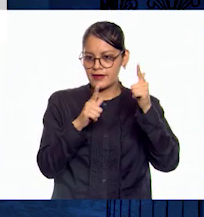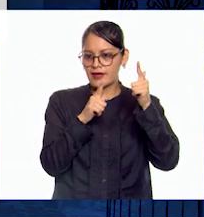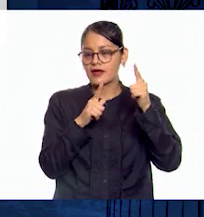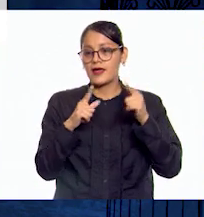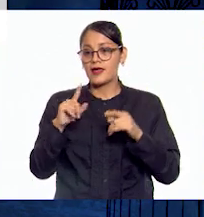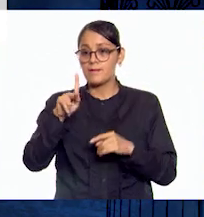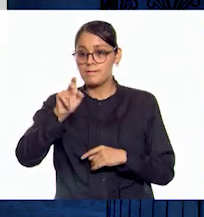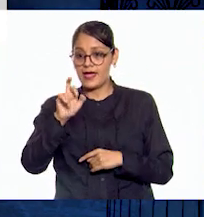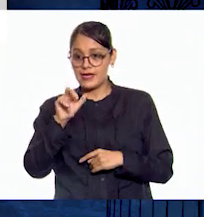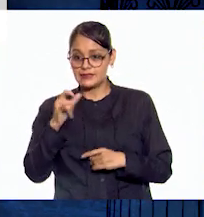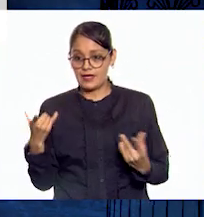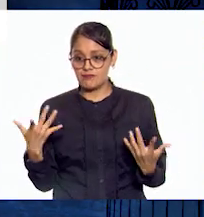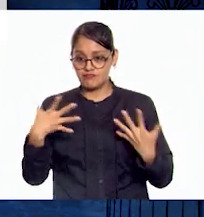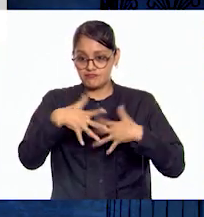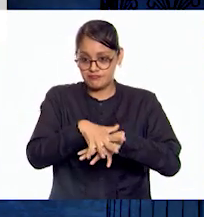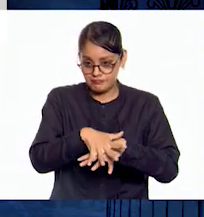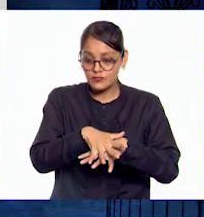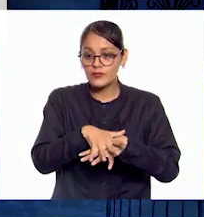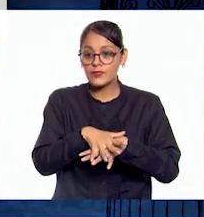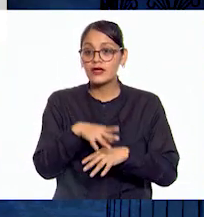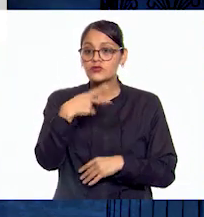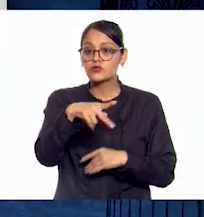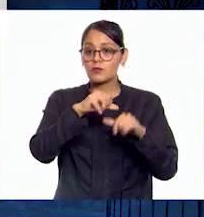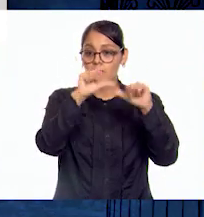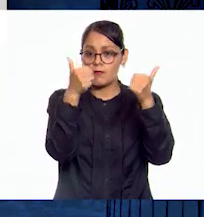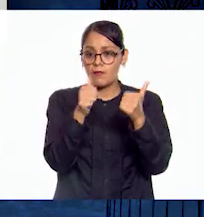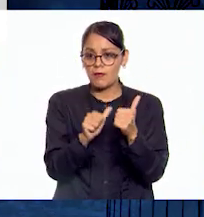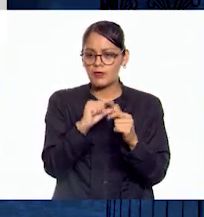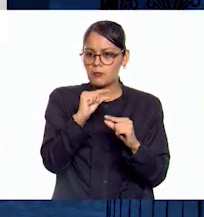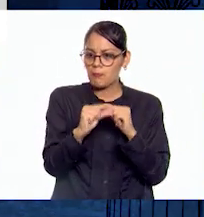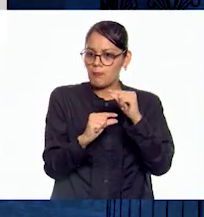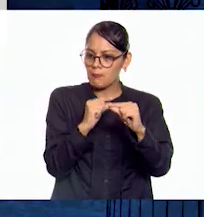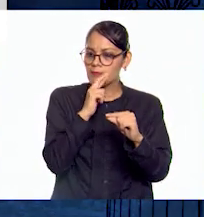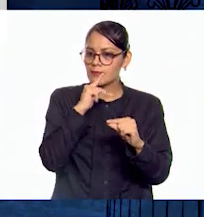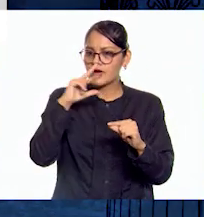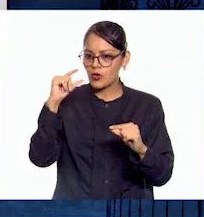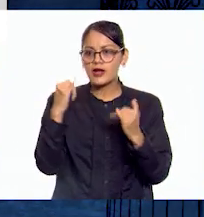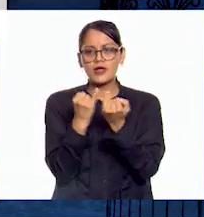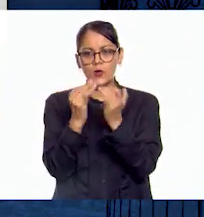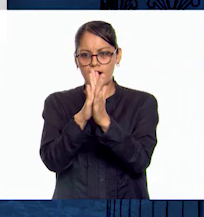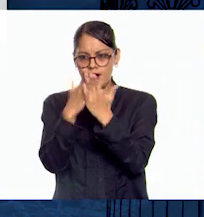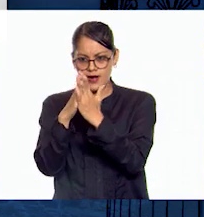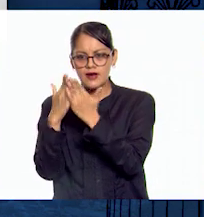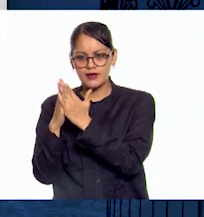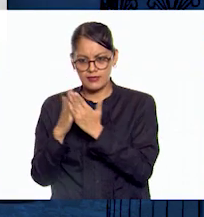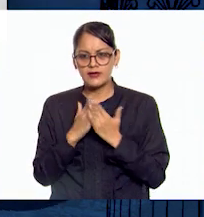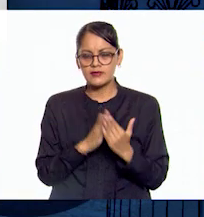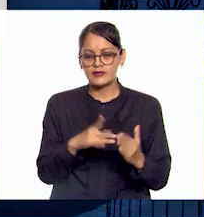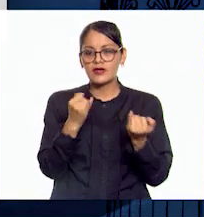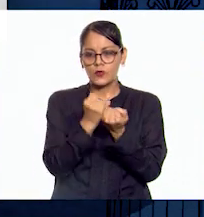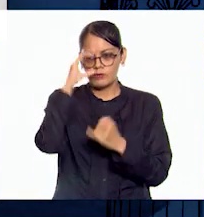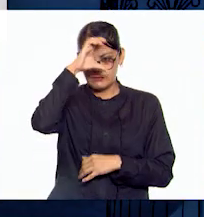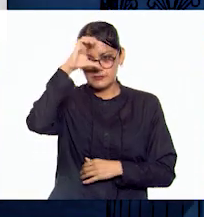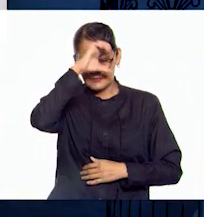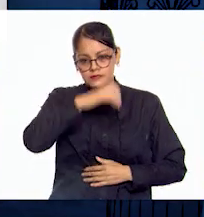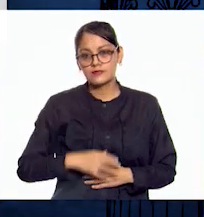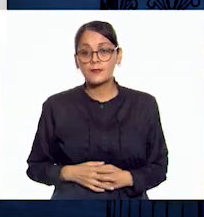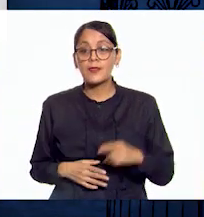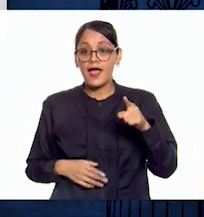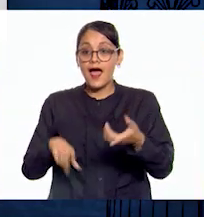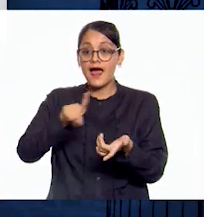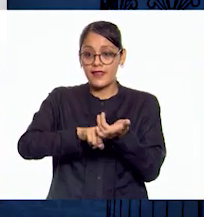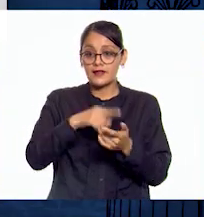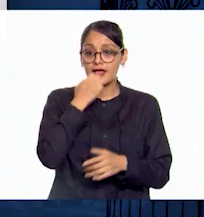persas. El arte floreció notablemente al igual que la literatura y las ciencias. Había escuelas